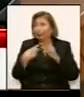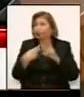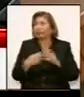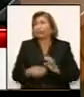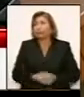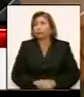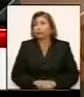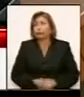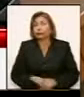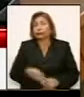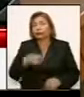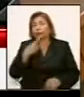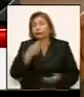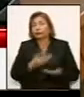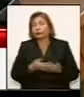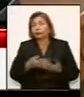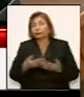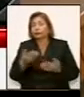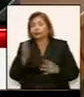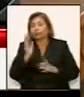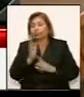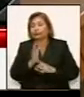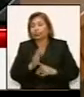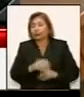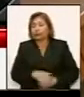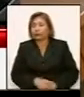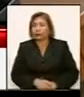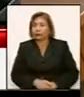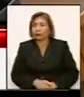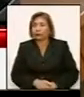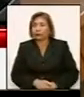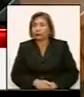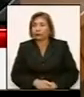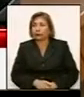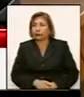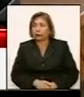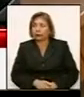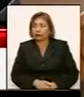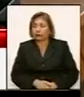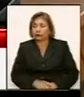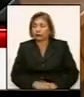y esto es también un testimonio que sacaremos de las entrevistas